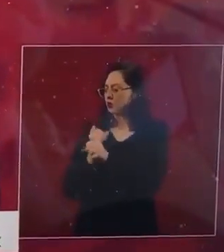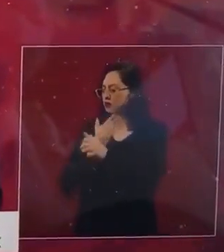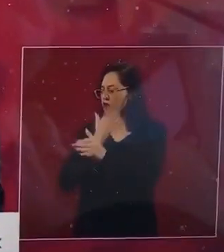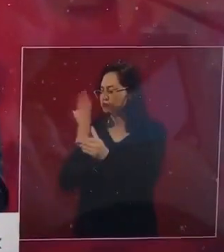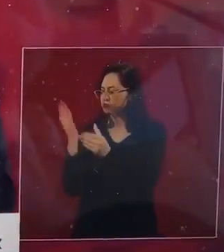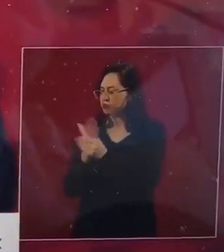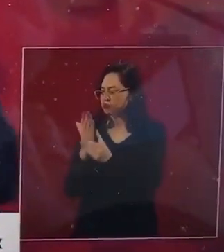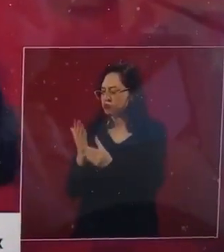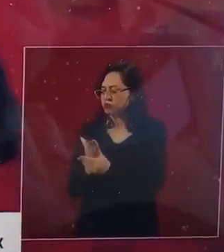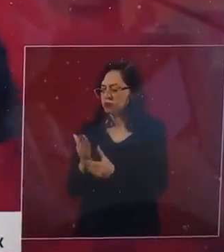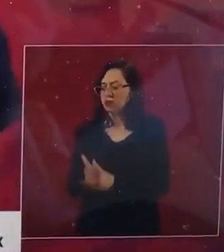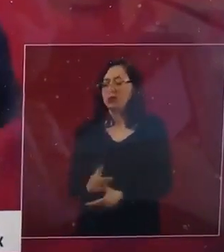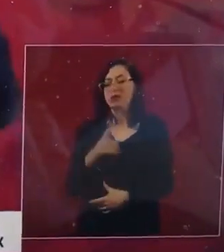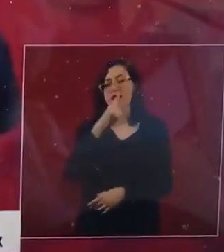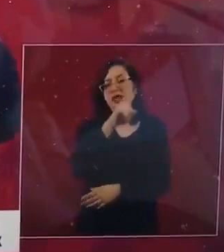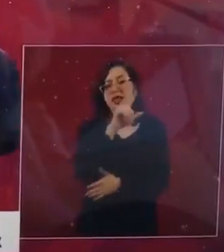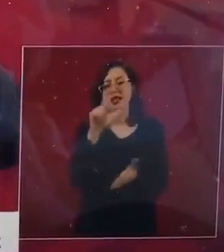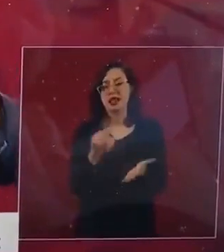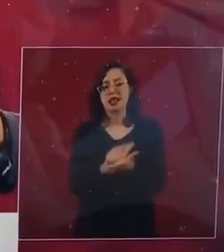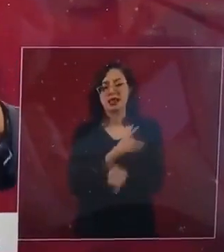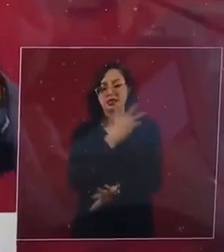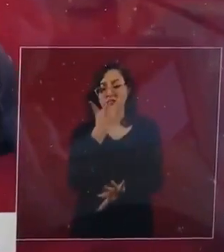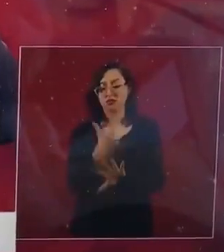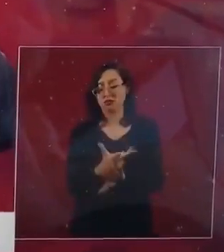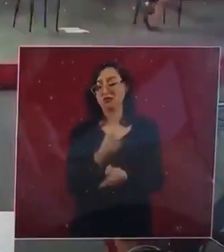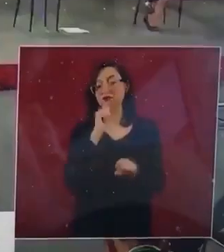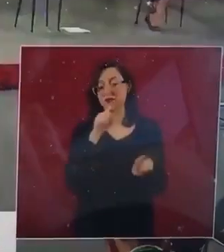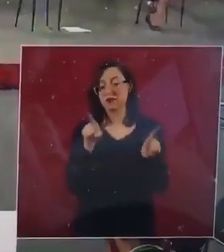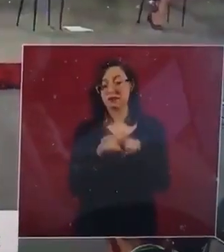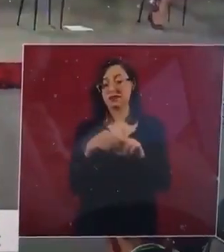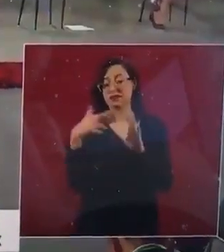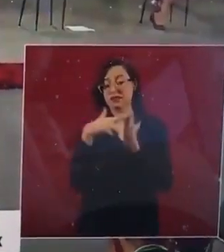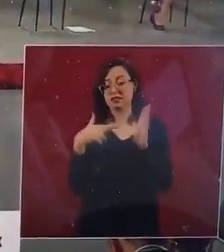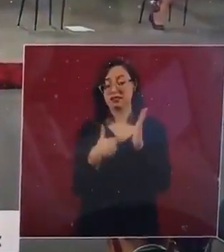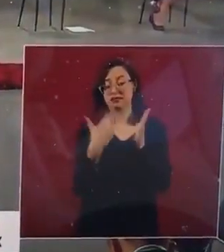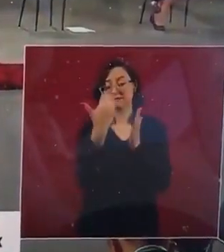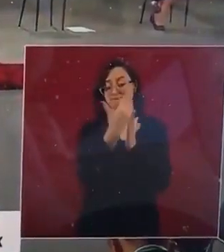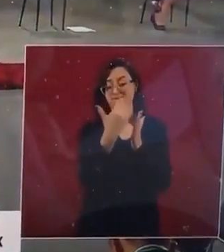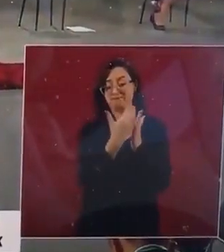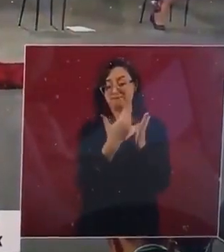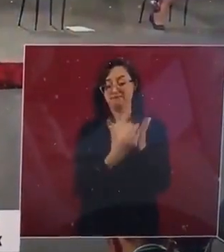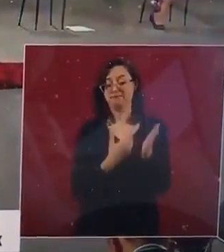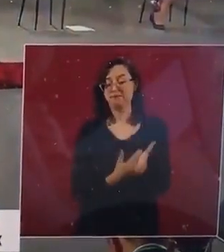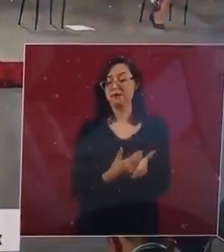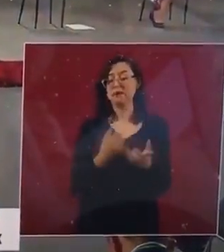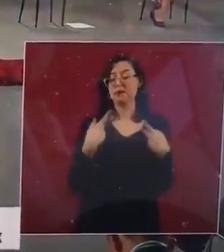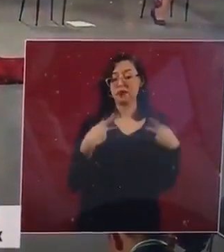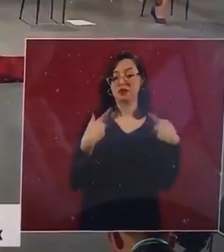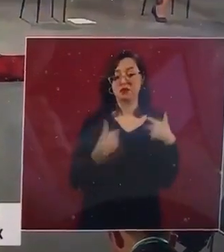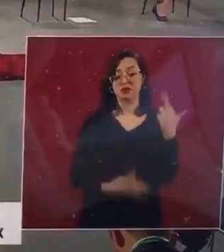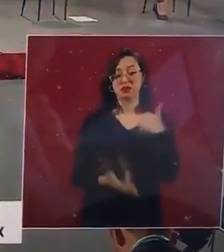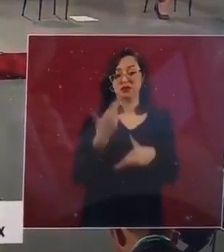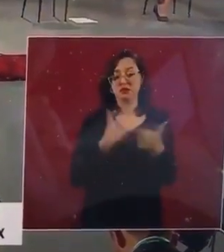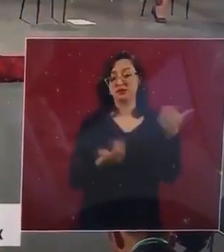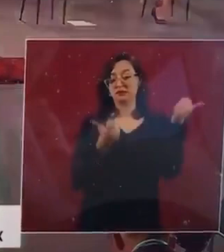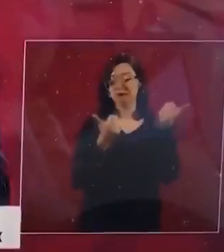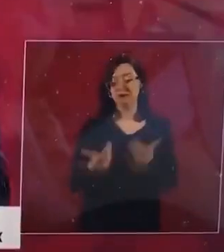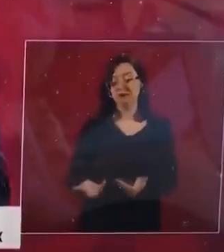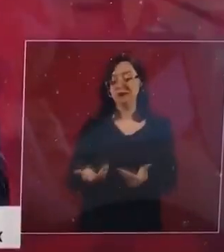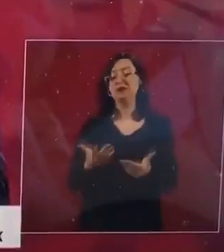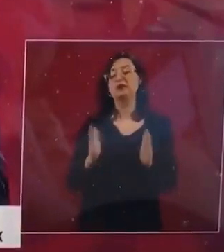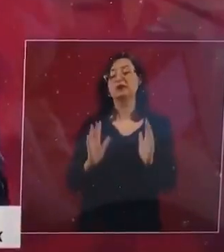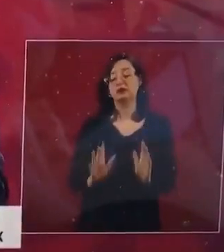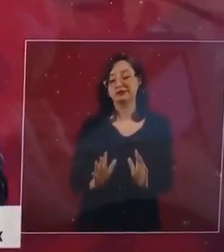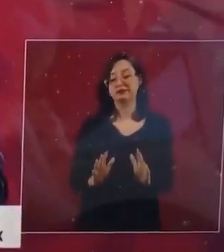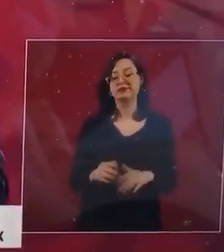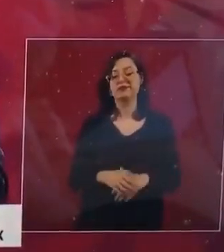Estados Unidos tiene una serie de requerimientos claramente establecidos para que las extradiciones funcionen. Y ciertamente el gobierno